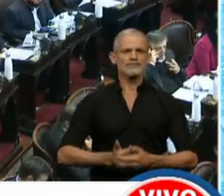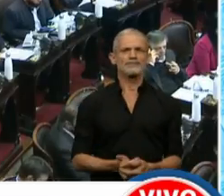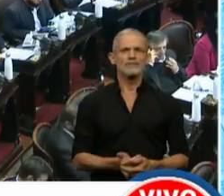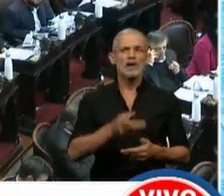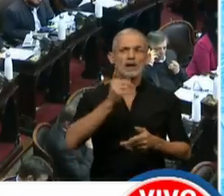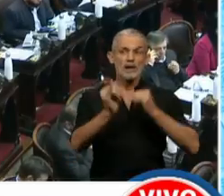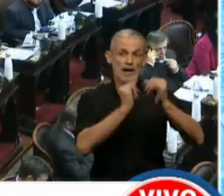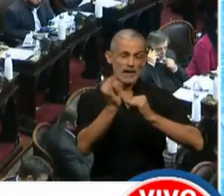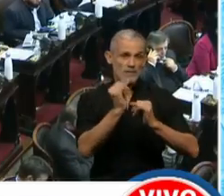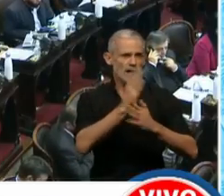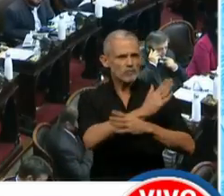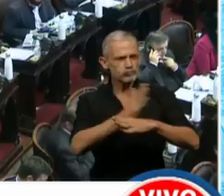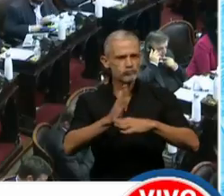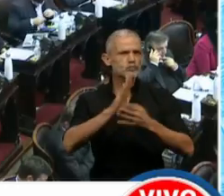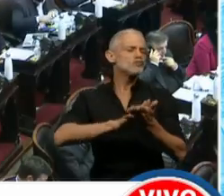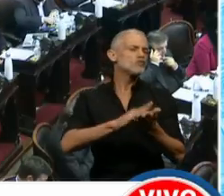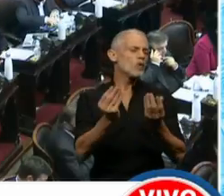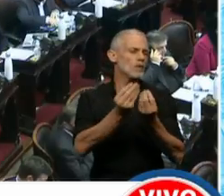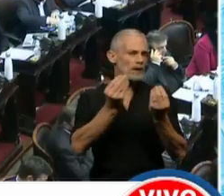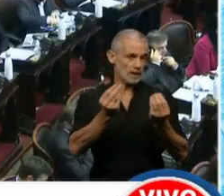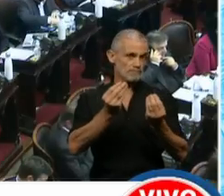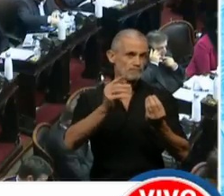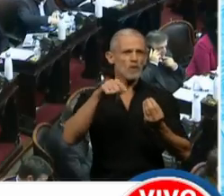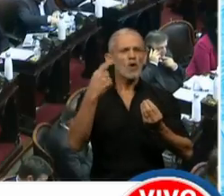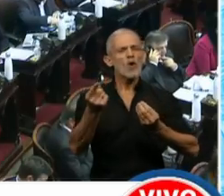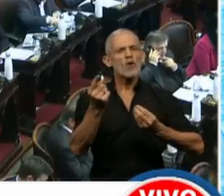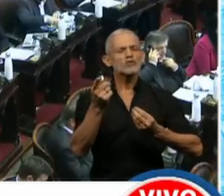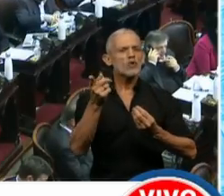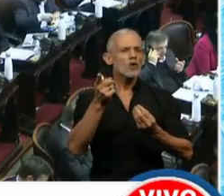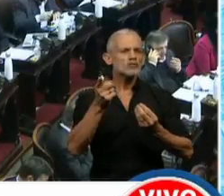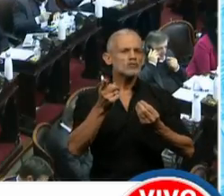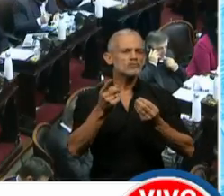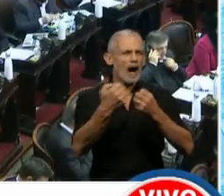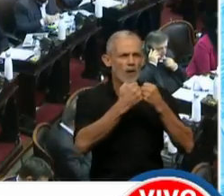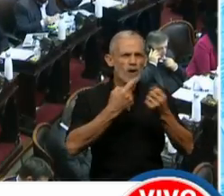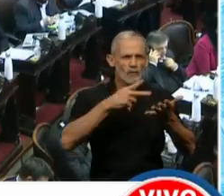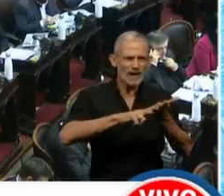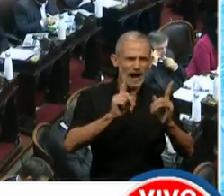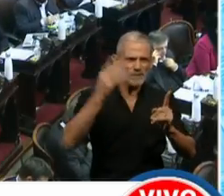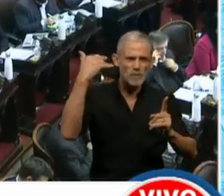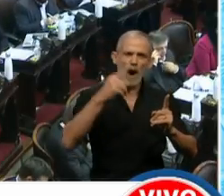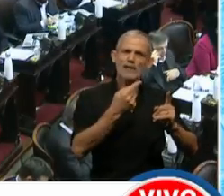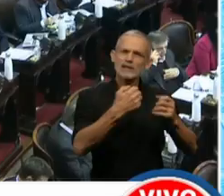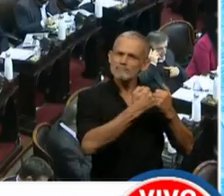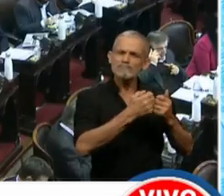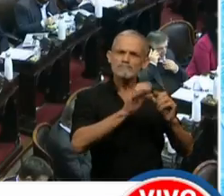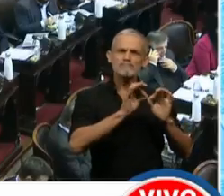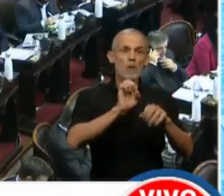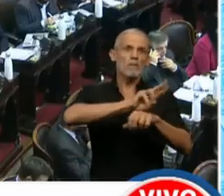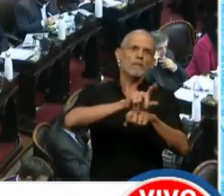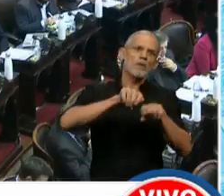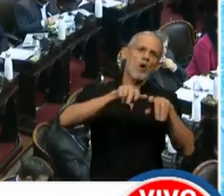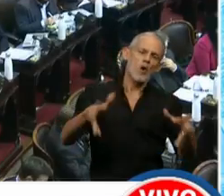explicamos que en relación a otras otros consensos fiscales y ante la situación de pandemia